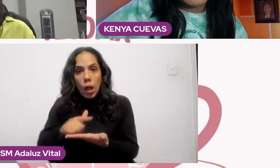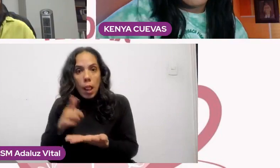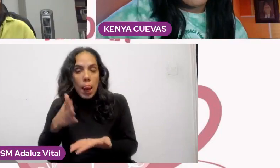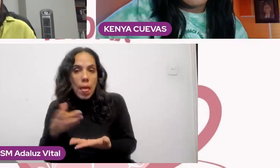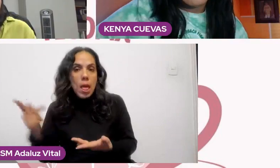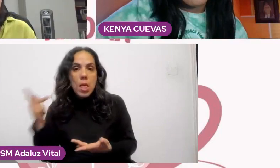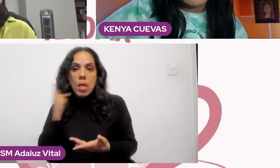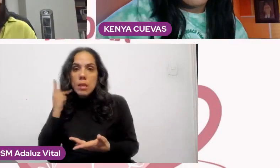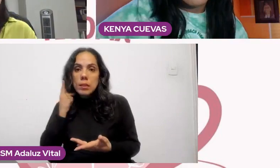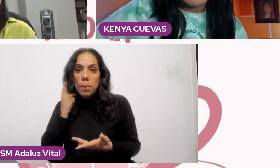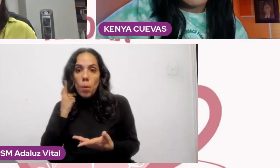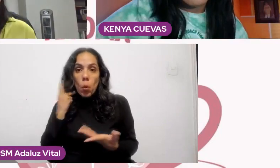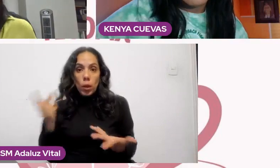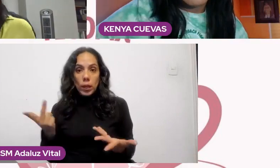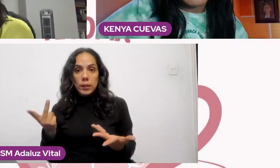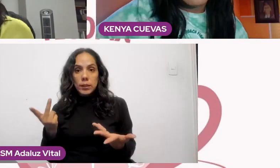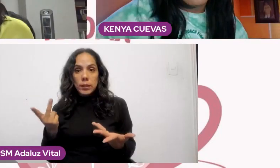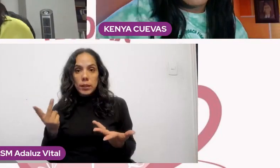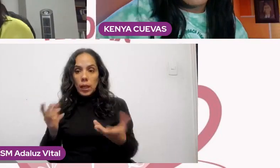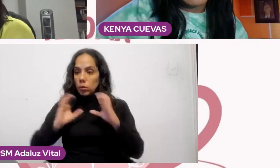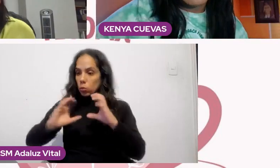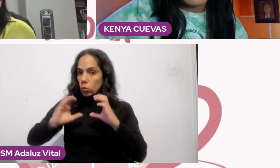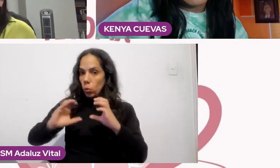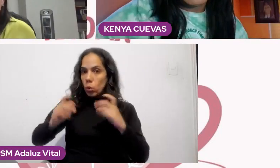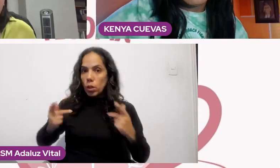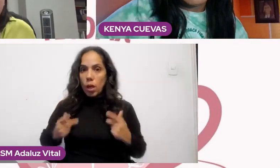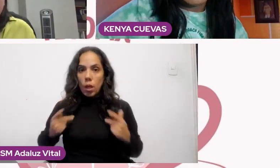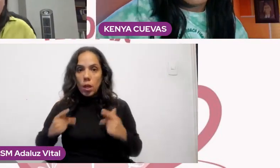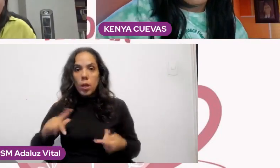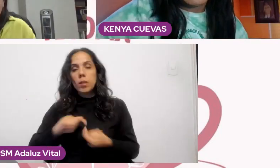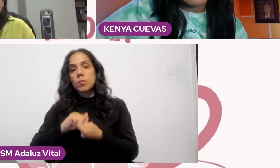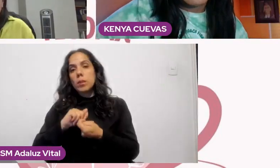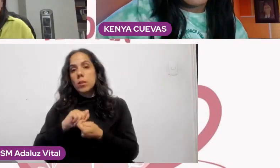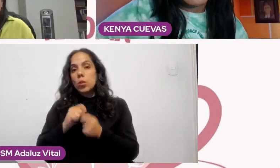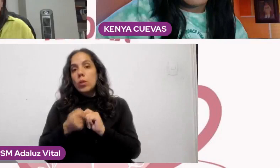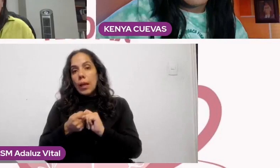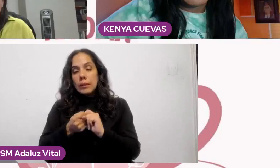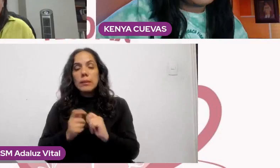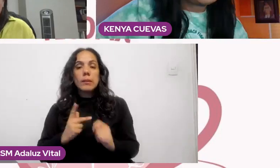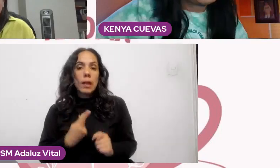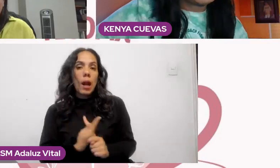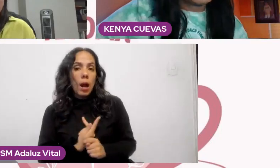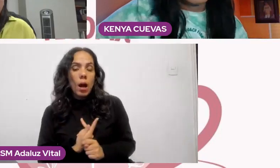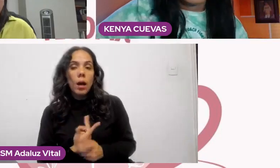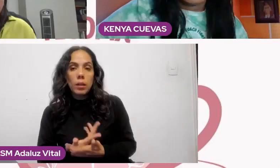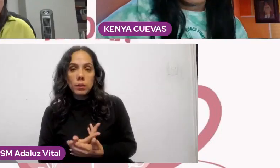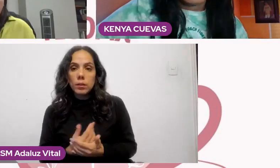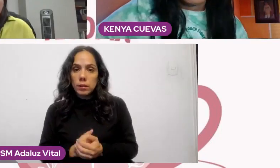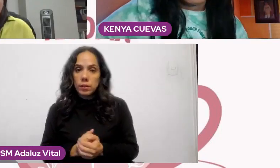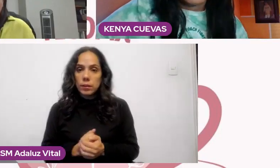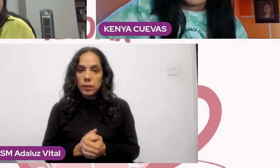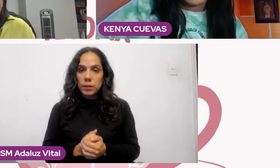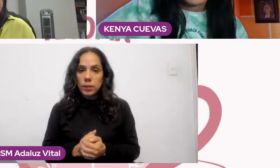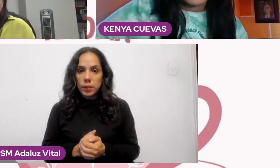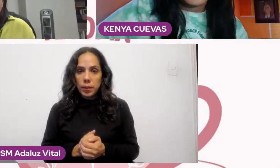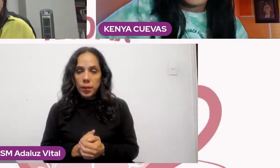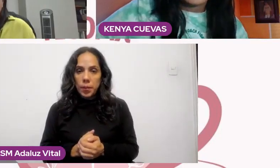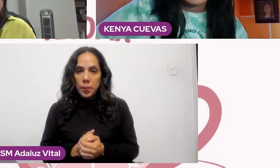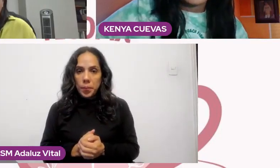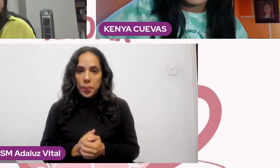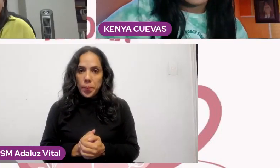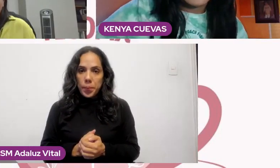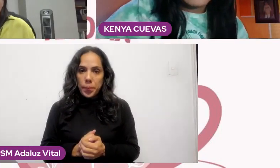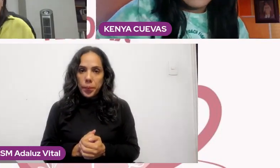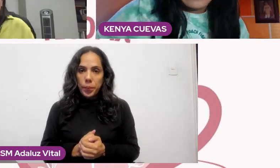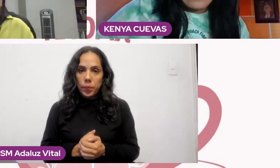trans de la violencia y discriminación. Y bueno, como nos comentabas, ¿no? Ya ahorita en septiembre, cuando regrese